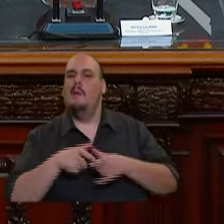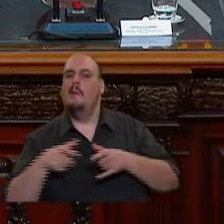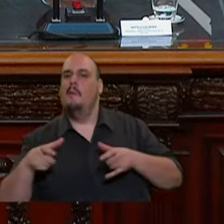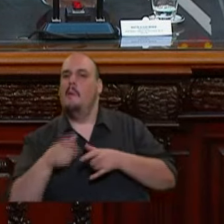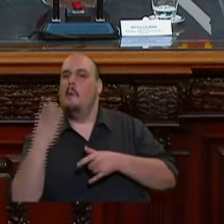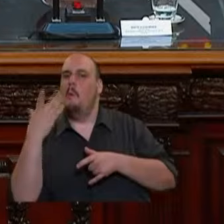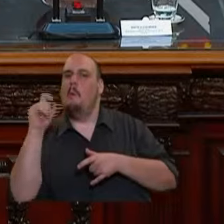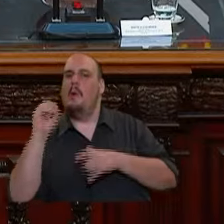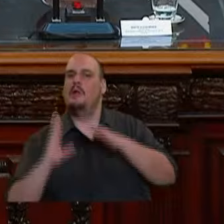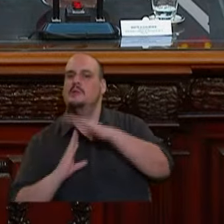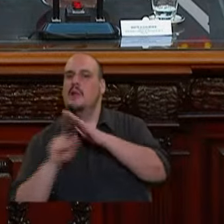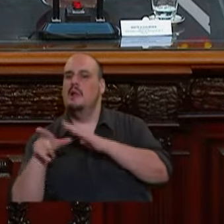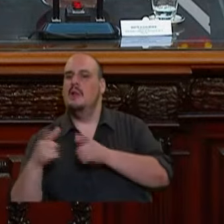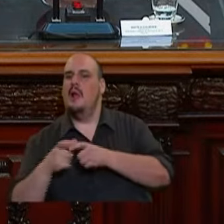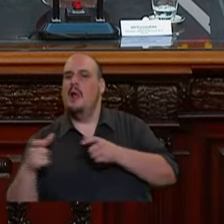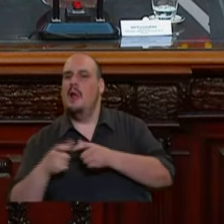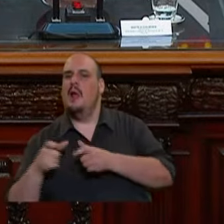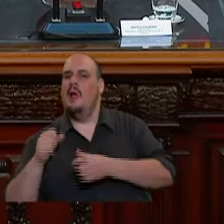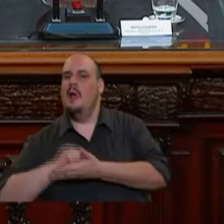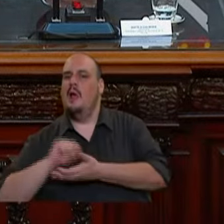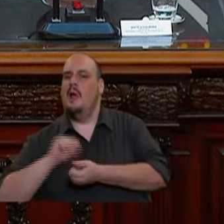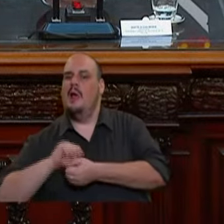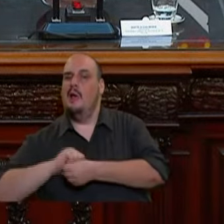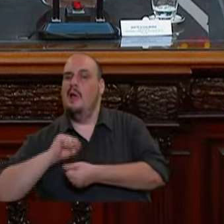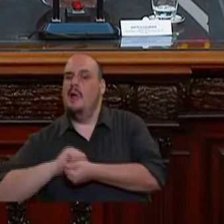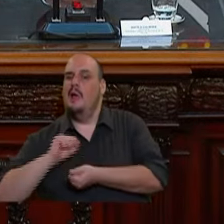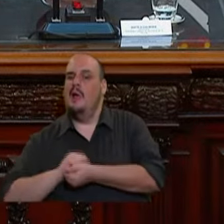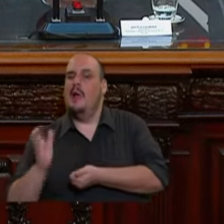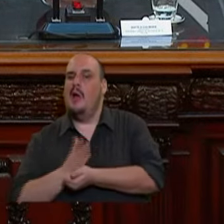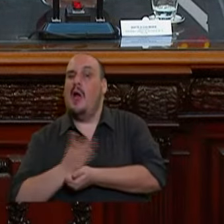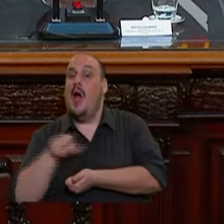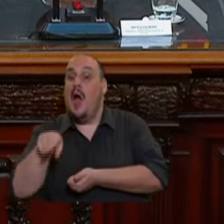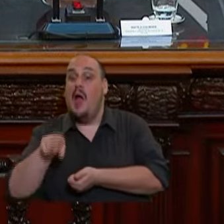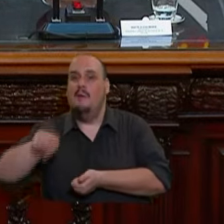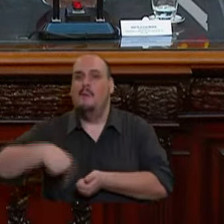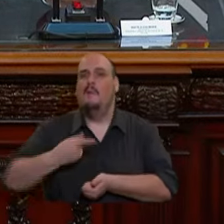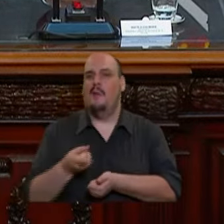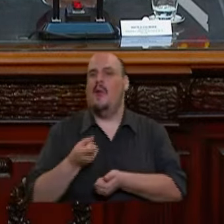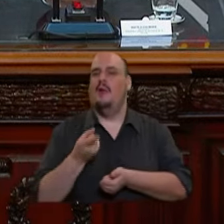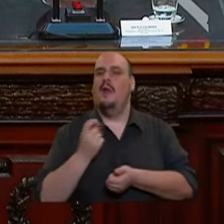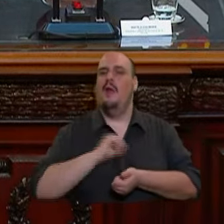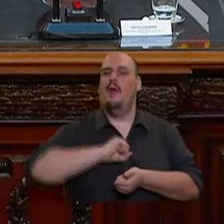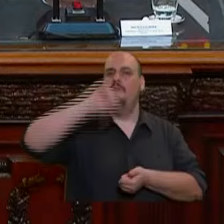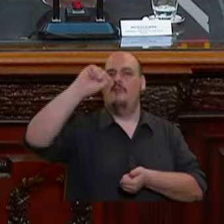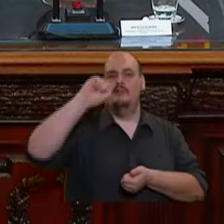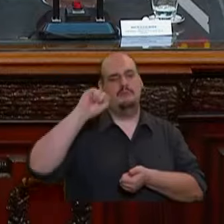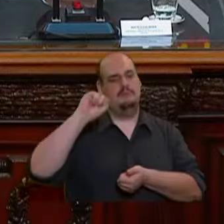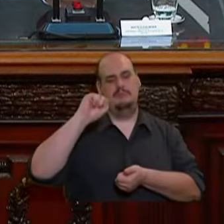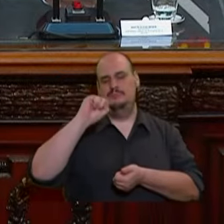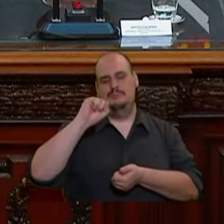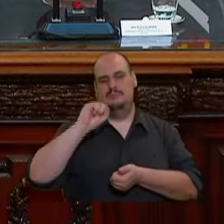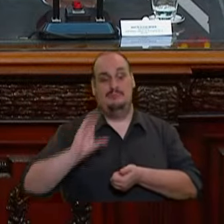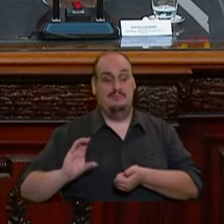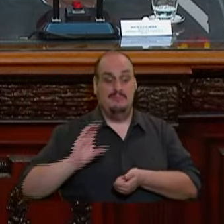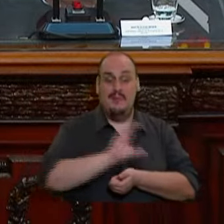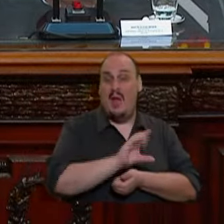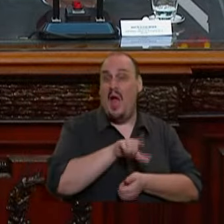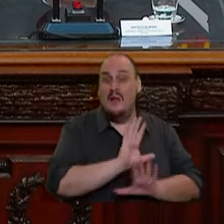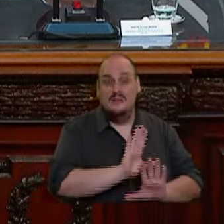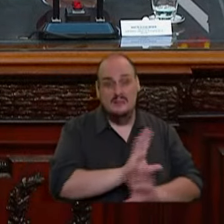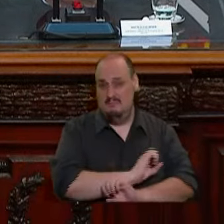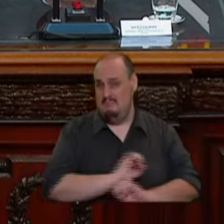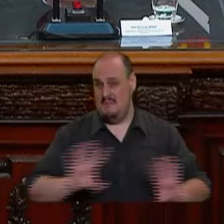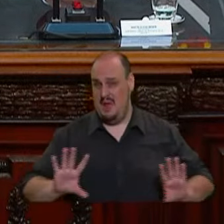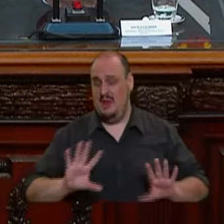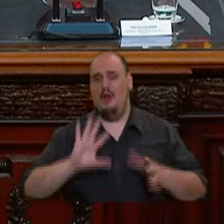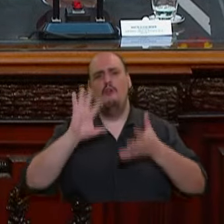el Banco Central genera inflación. Esto no es opinable. Financiar al Tesoro con emisión está simplemente mal, técnica